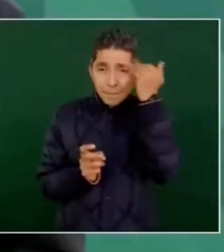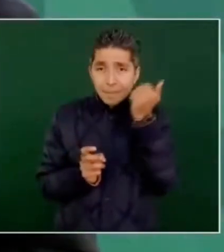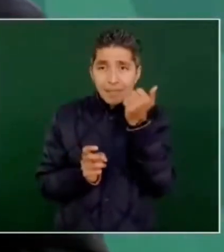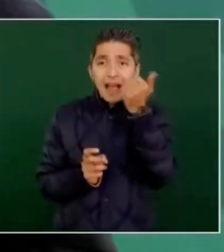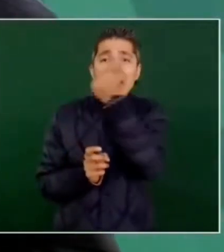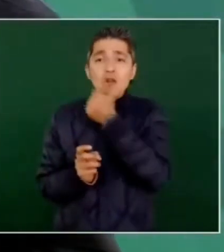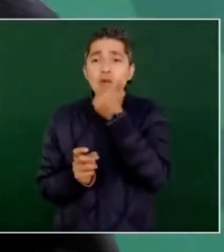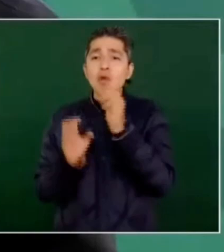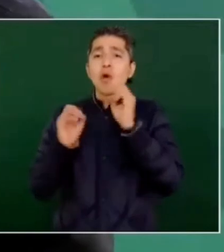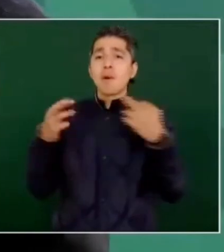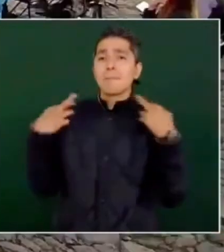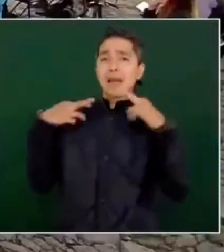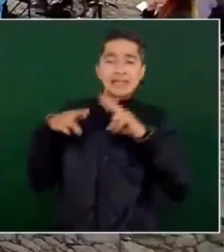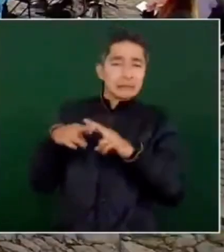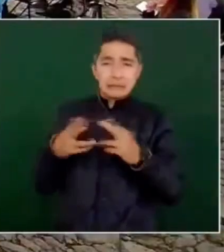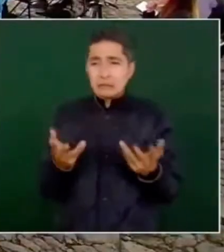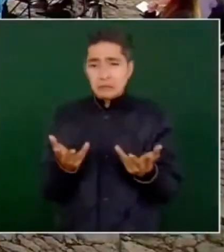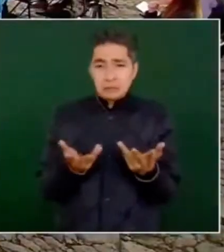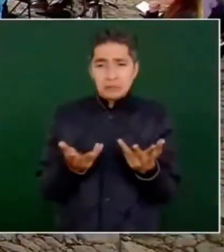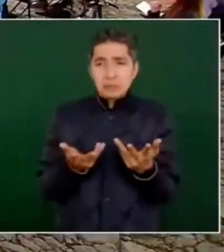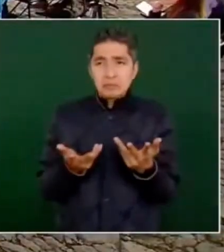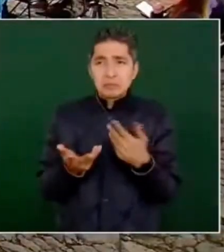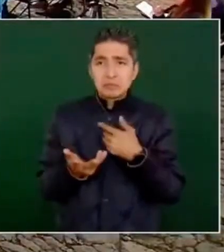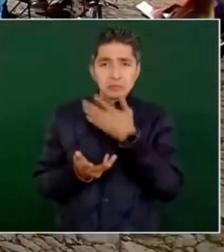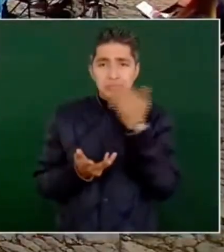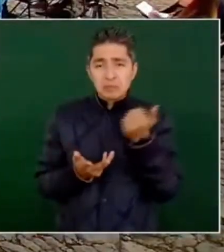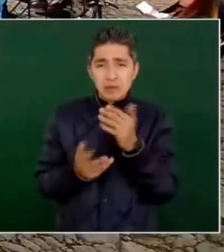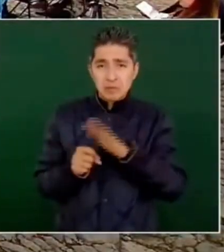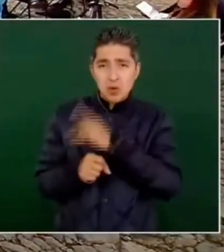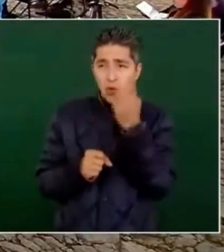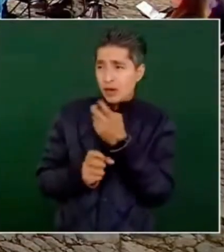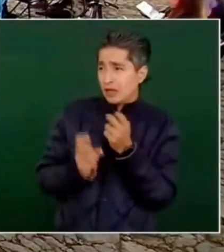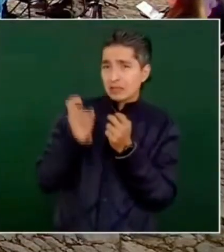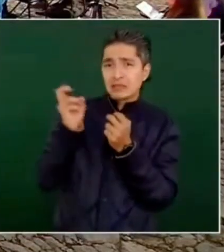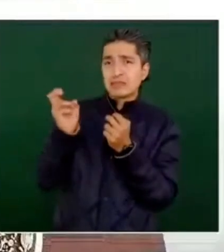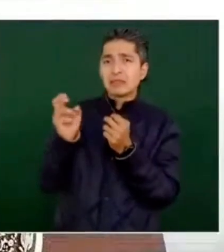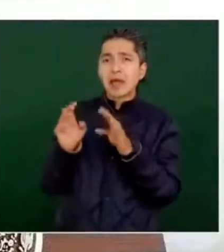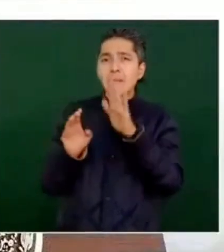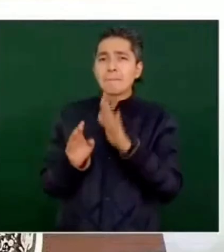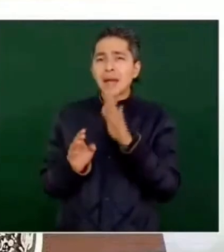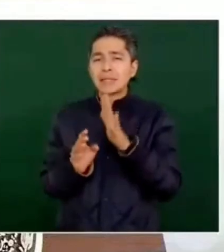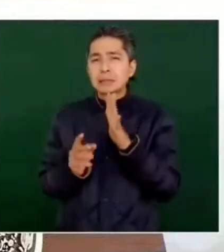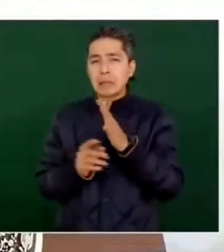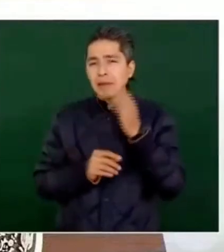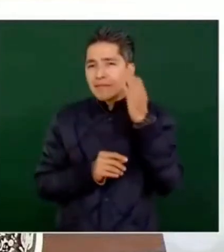alumno o maestro, porque pues estos parecen de párvulo,